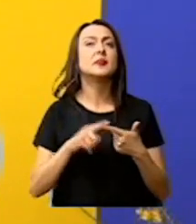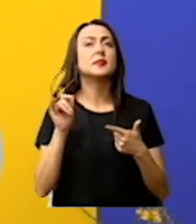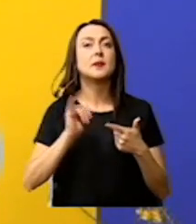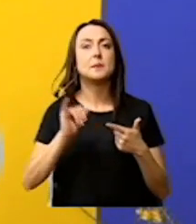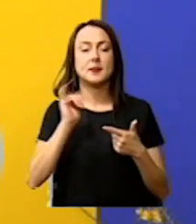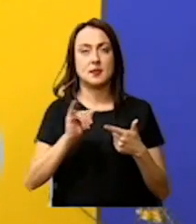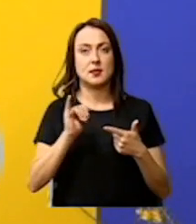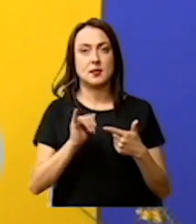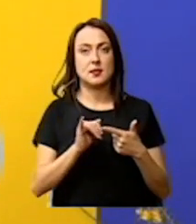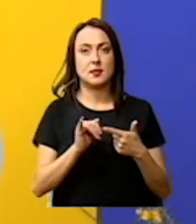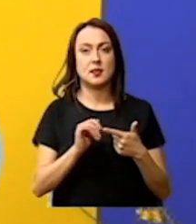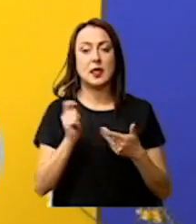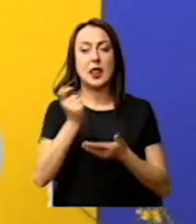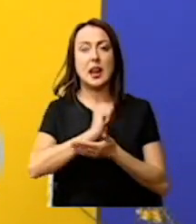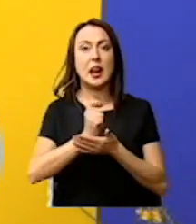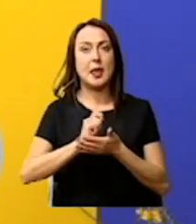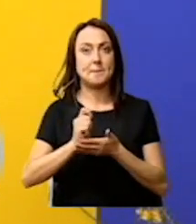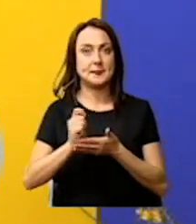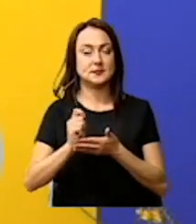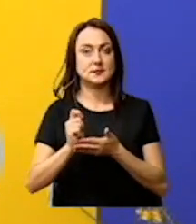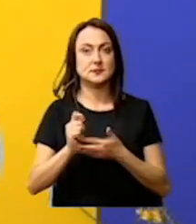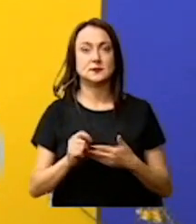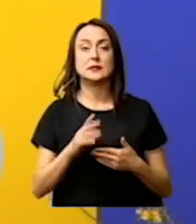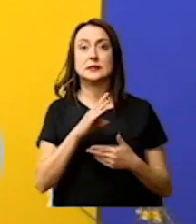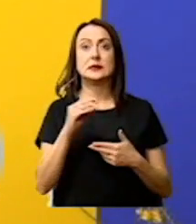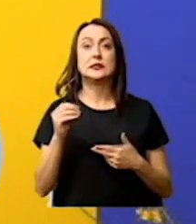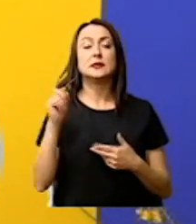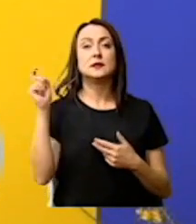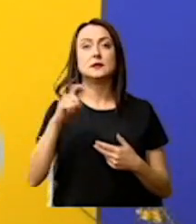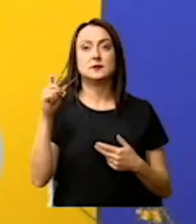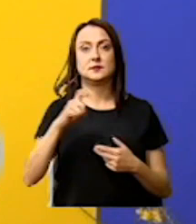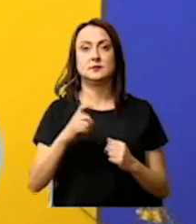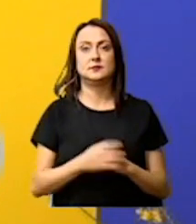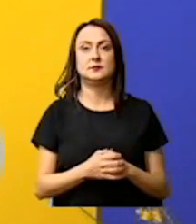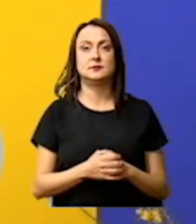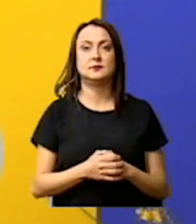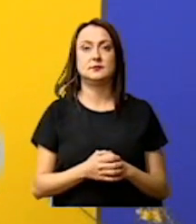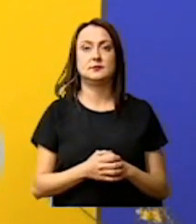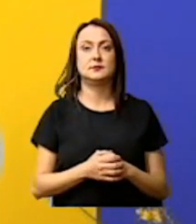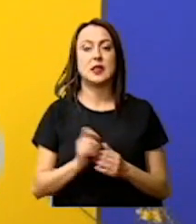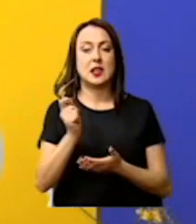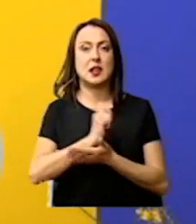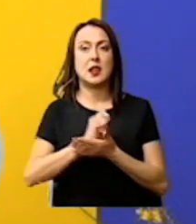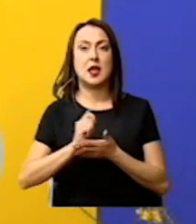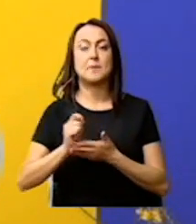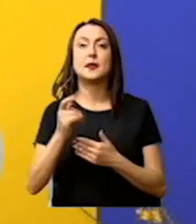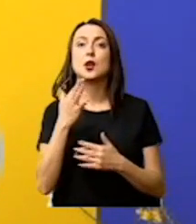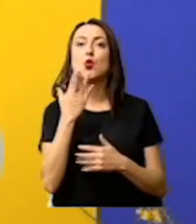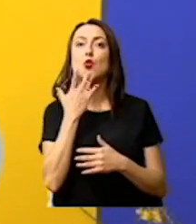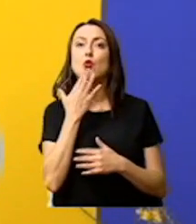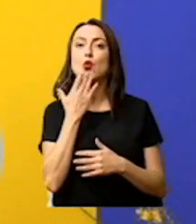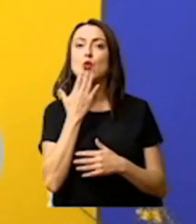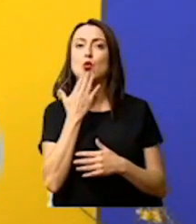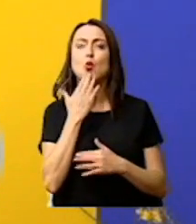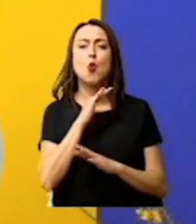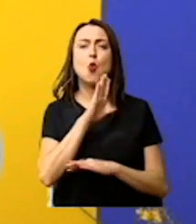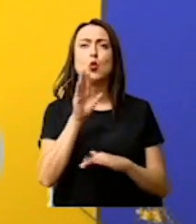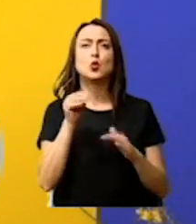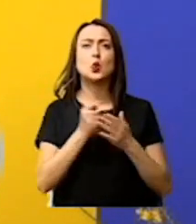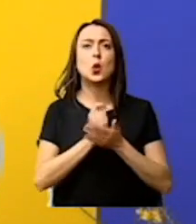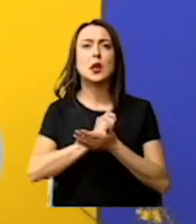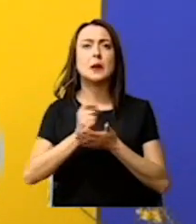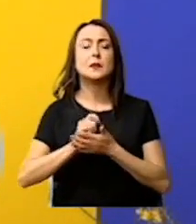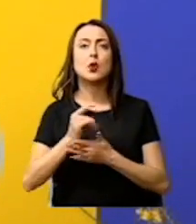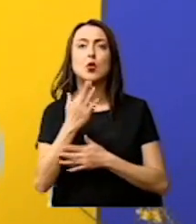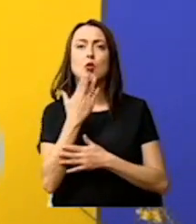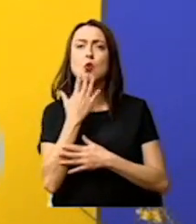también lápiz de escribir y vamos a ocupar lápices de color. Todos los lápices de color